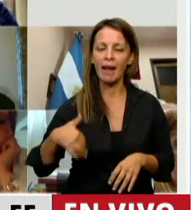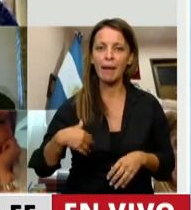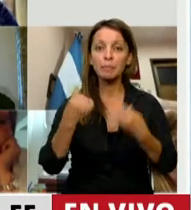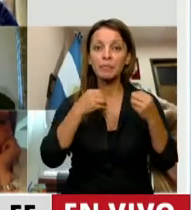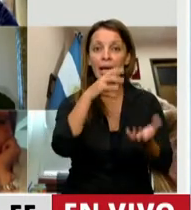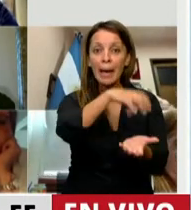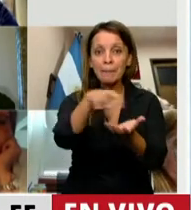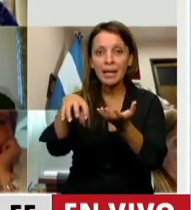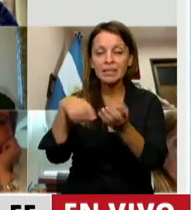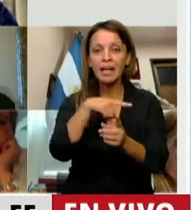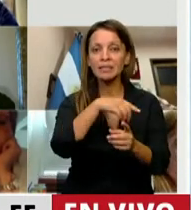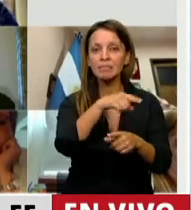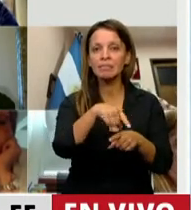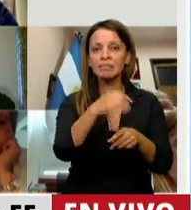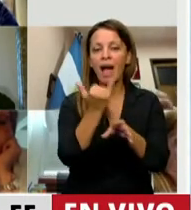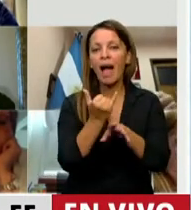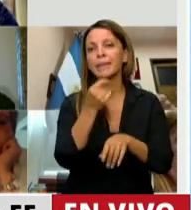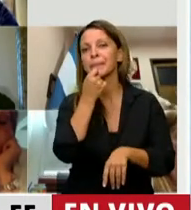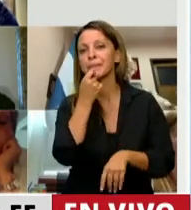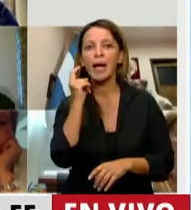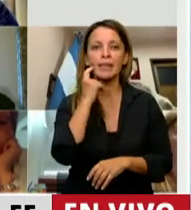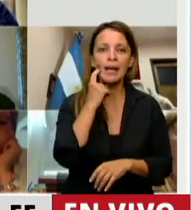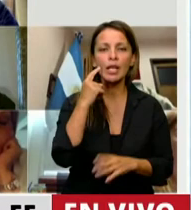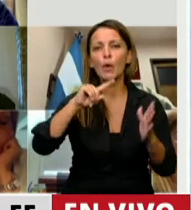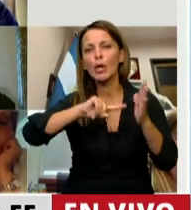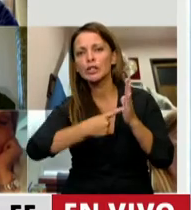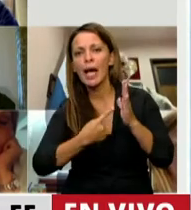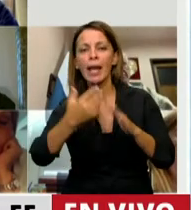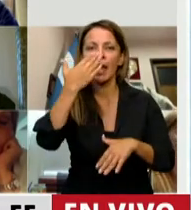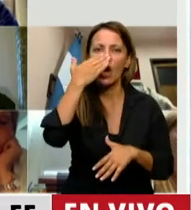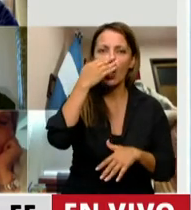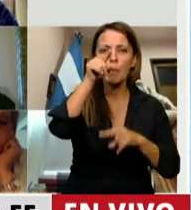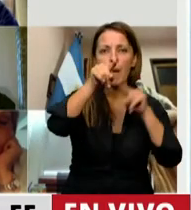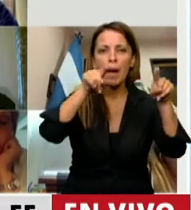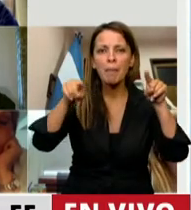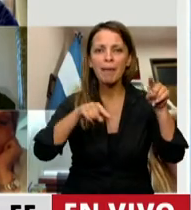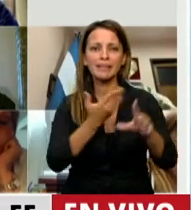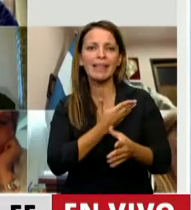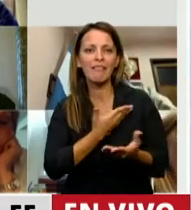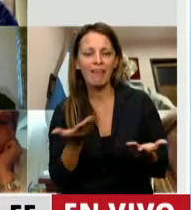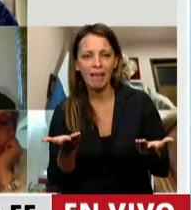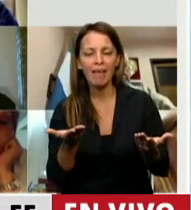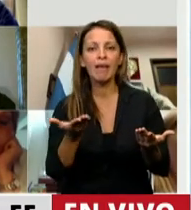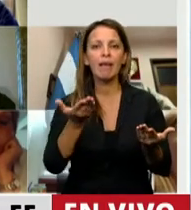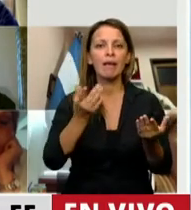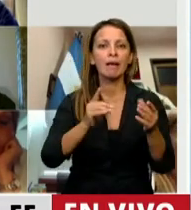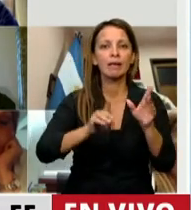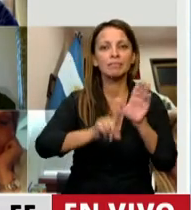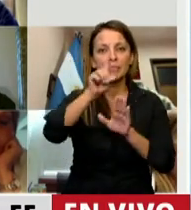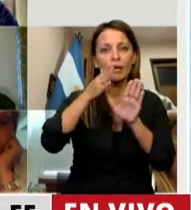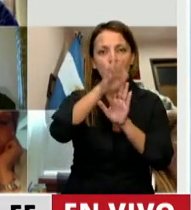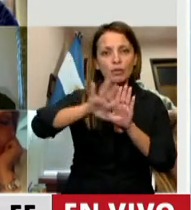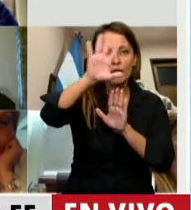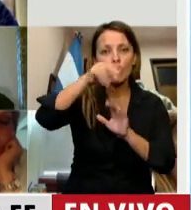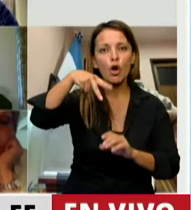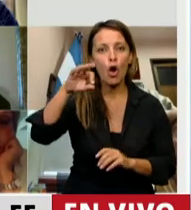empresas que están en la provincia de Entre Ríos, de Buenos Aires, de Córdoba, de Santa Fe, del NOA de la